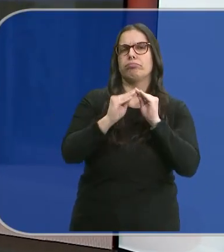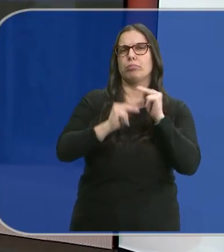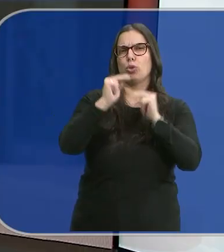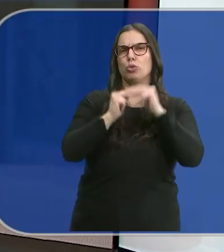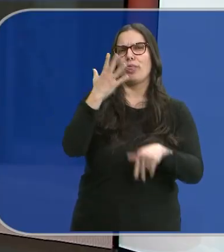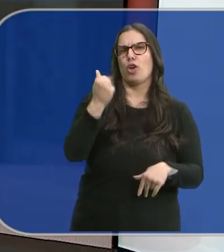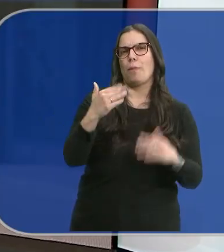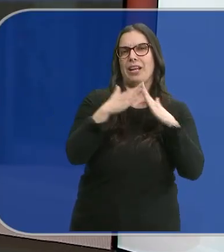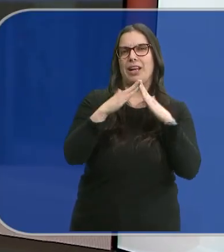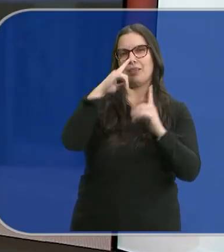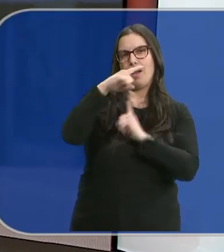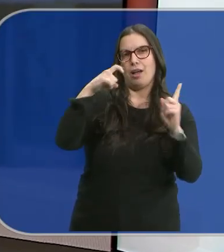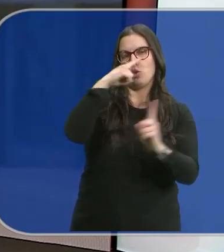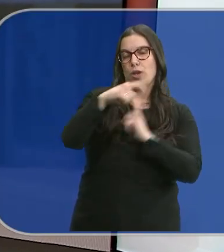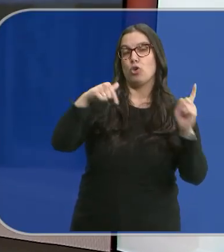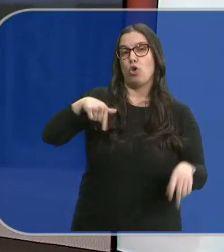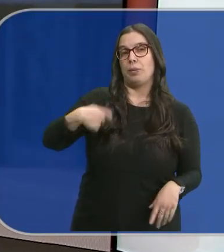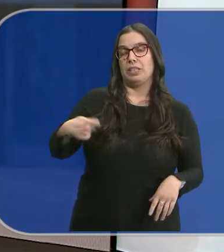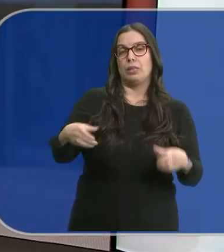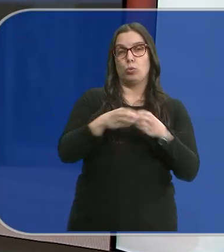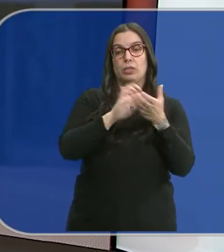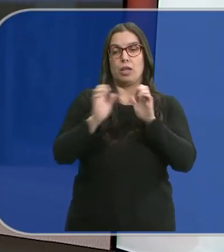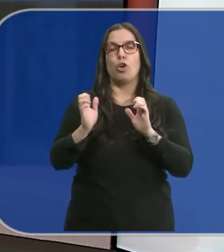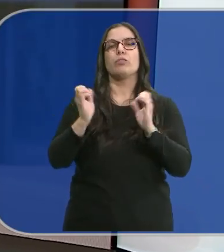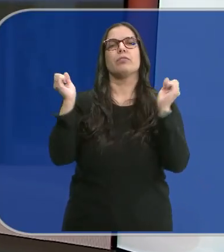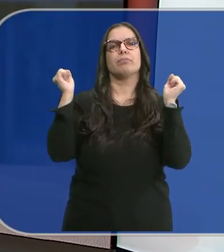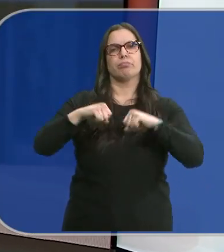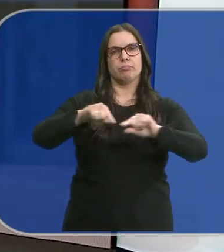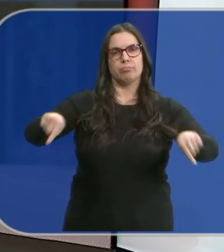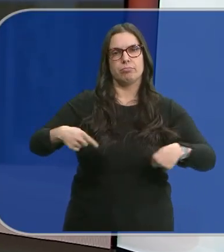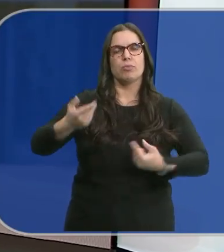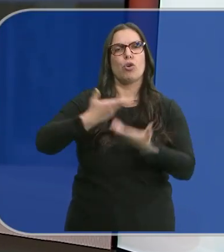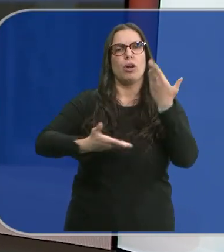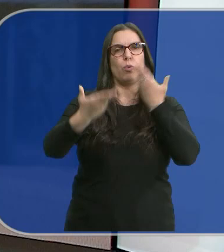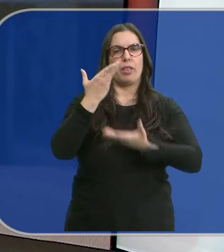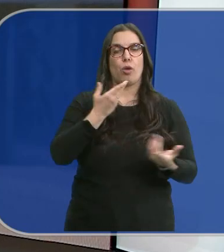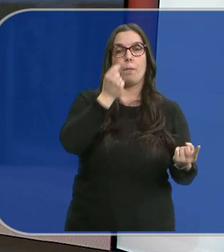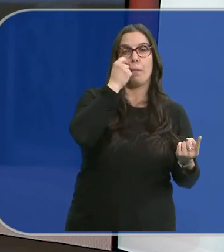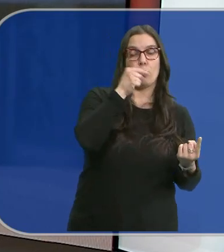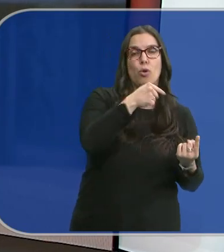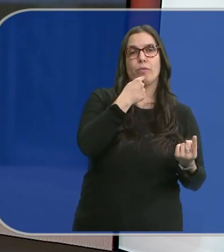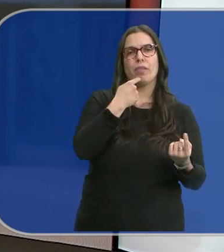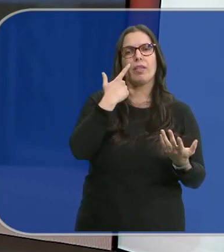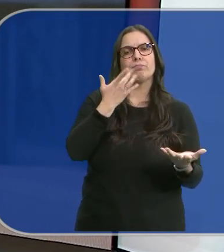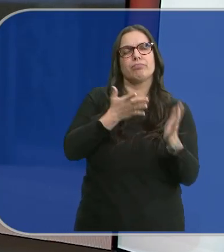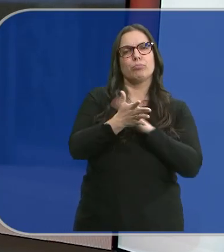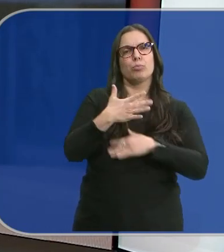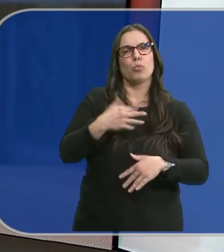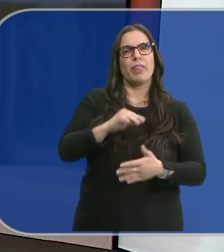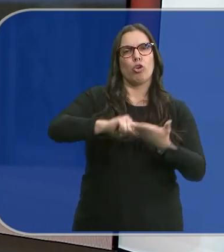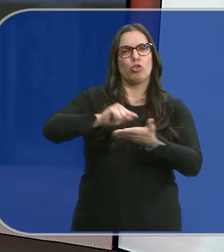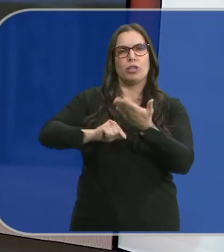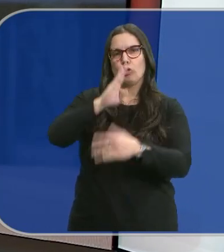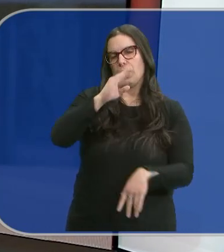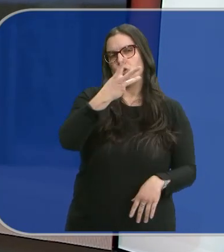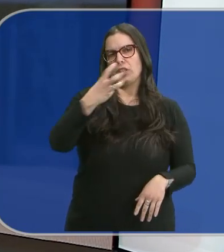año. El presidente de la Junta ha firmado hoy el acuerdo de colaboración. Fernández Mañueco ha destacado que esto permitirá la creación de